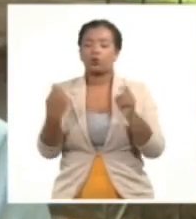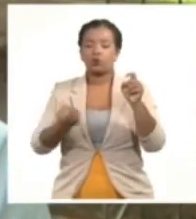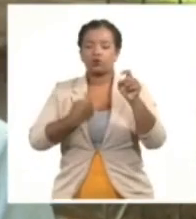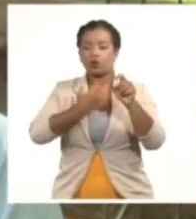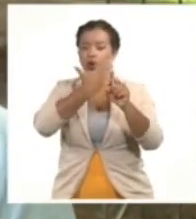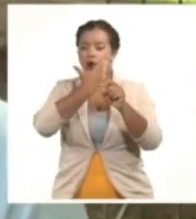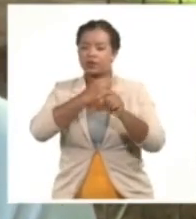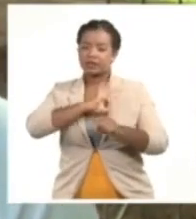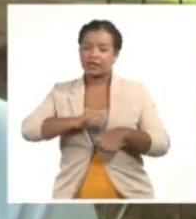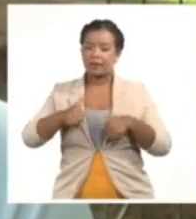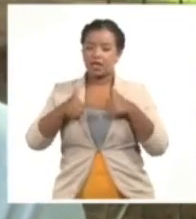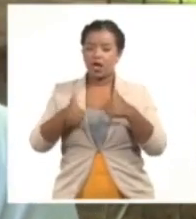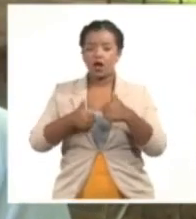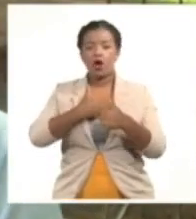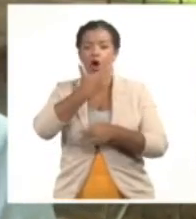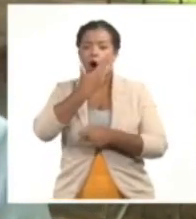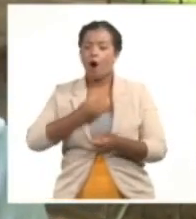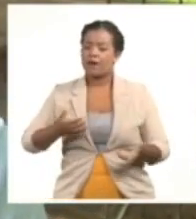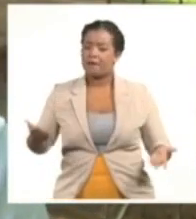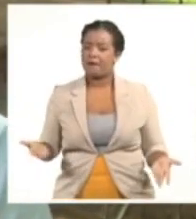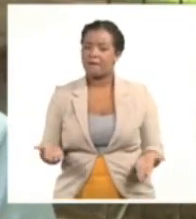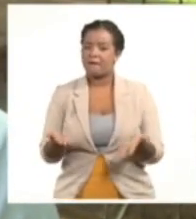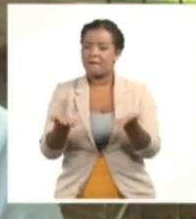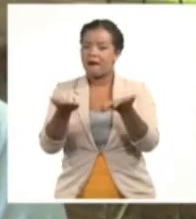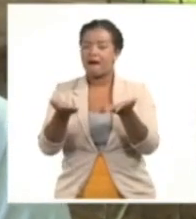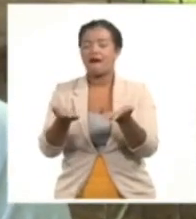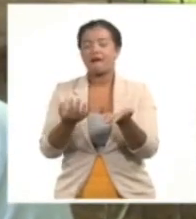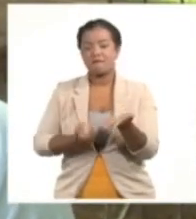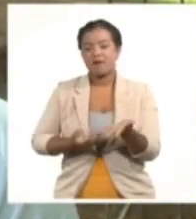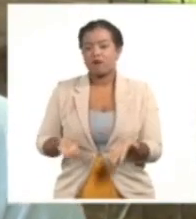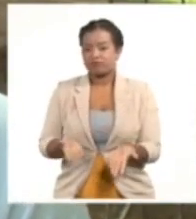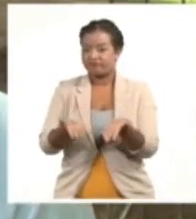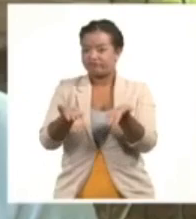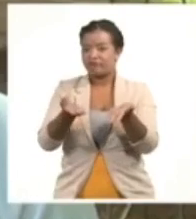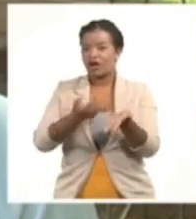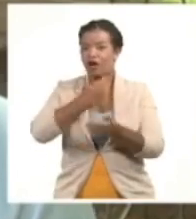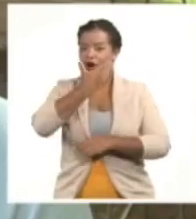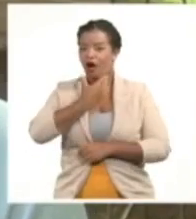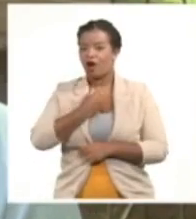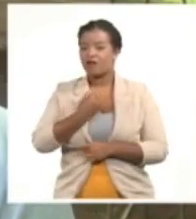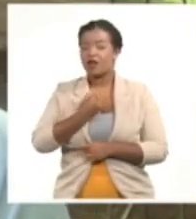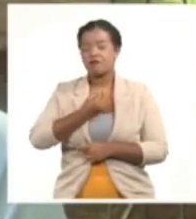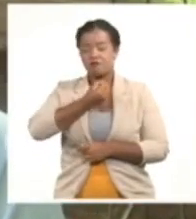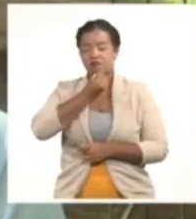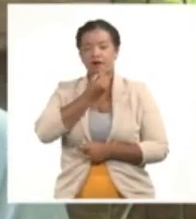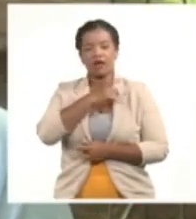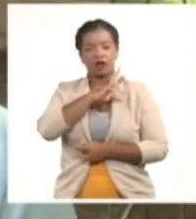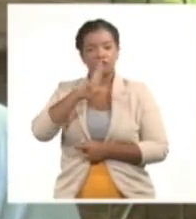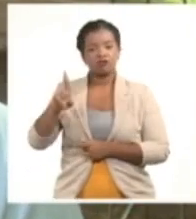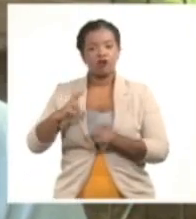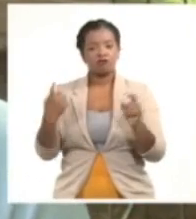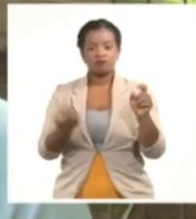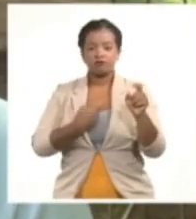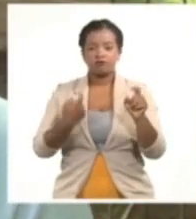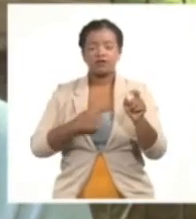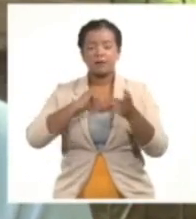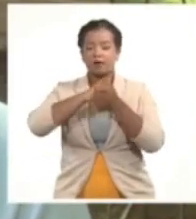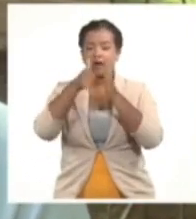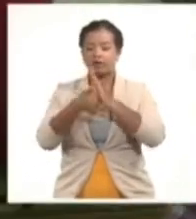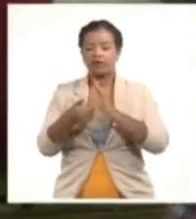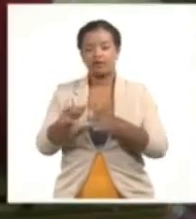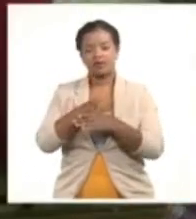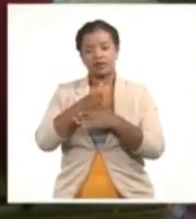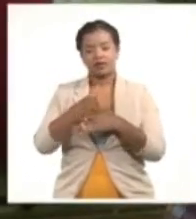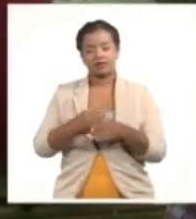tomara el mando y tomara las fuerzas y las riendas de la revolución para poder desarrollar todo tipo de proyectos y todos los sueños que tengan como